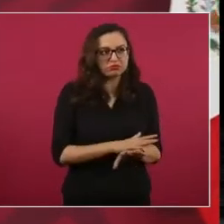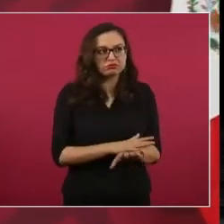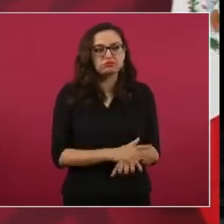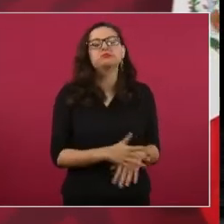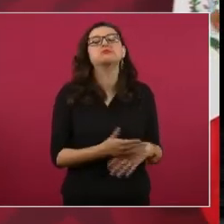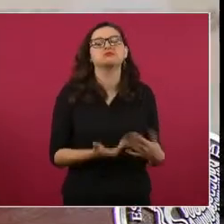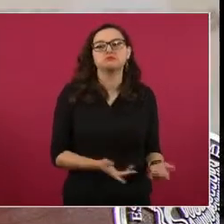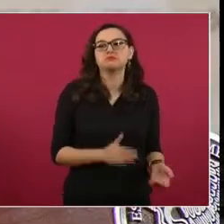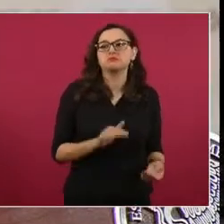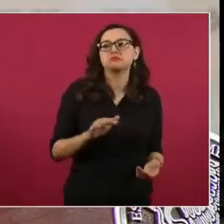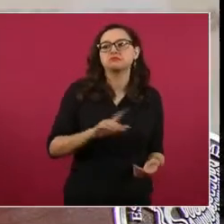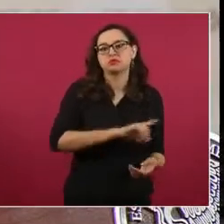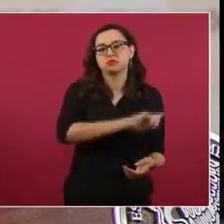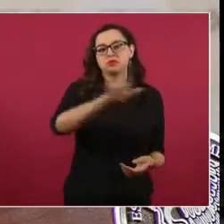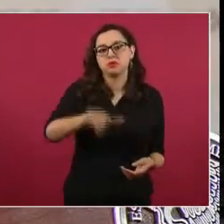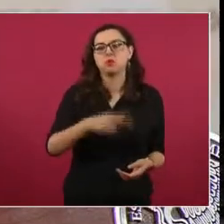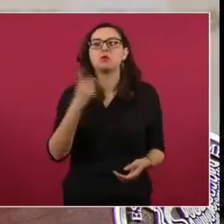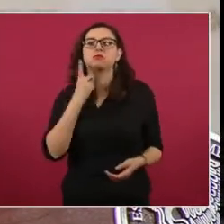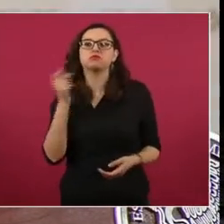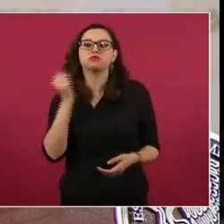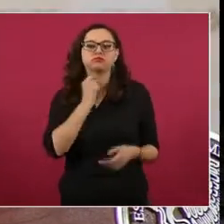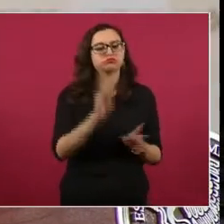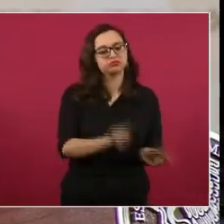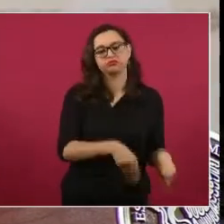para asegurar